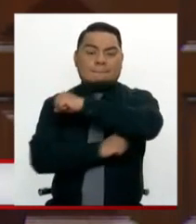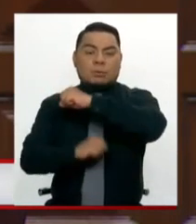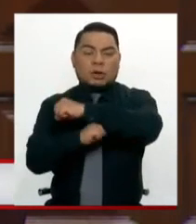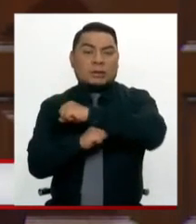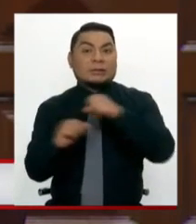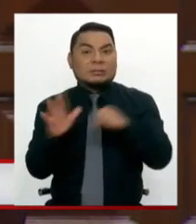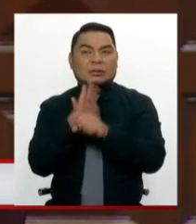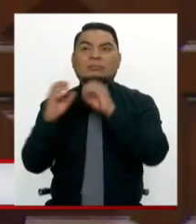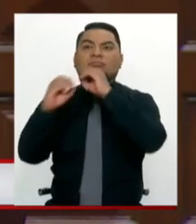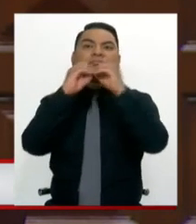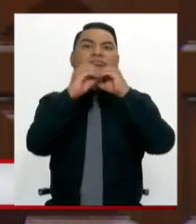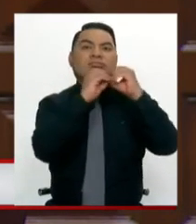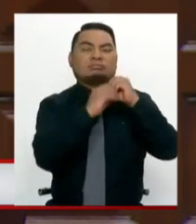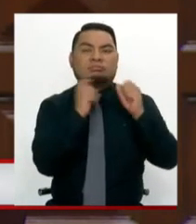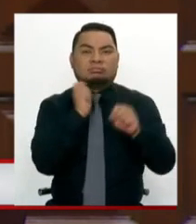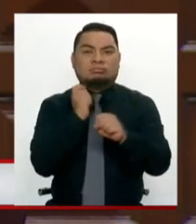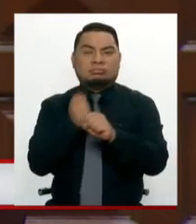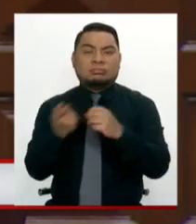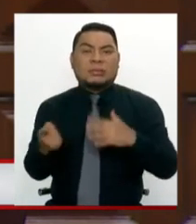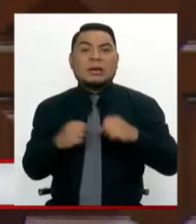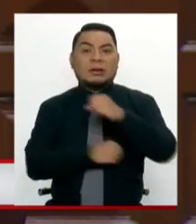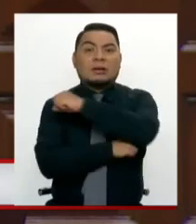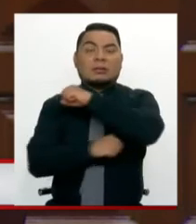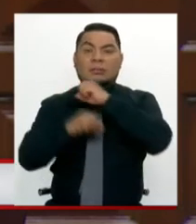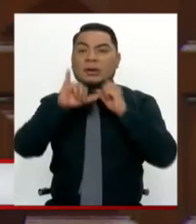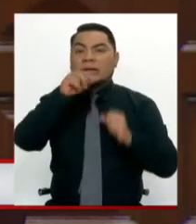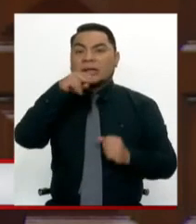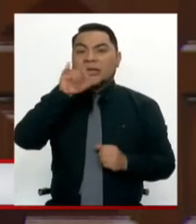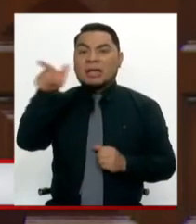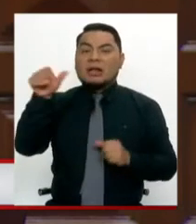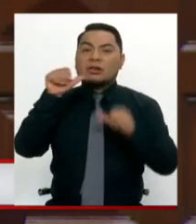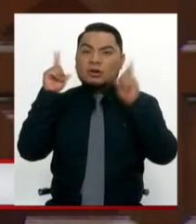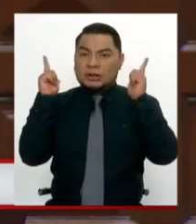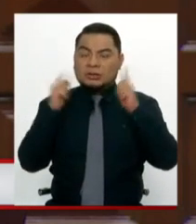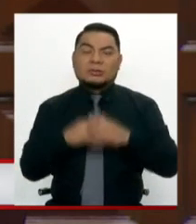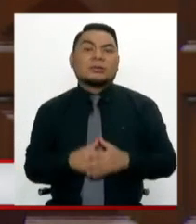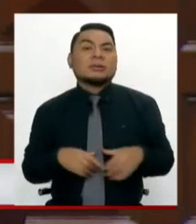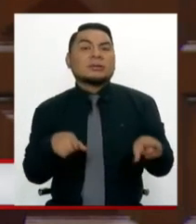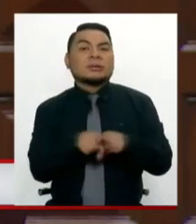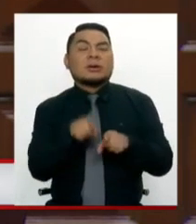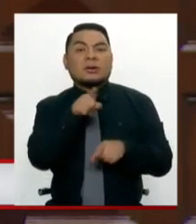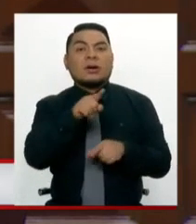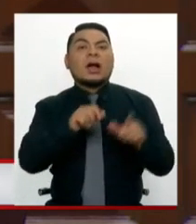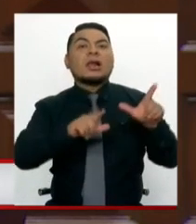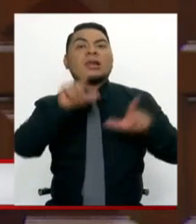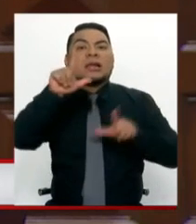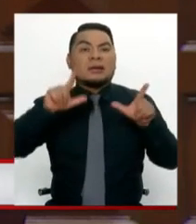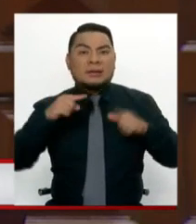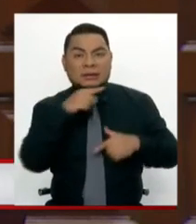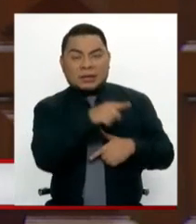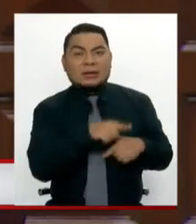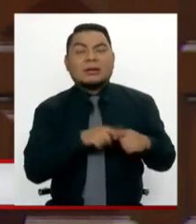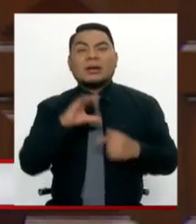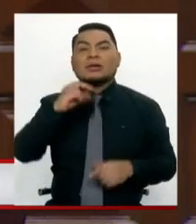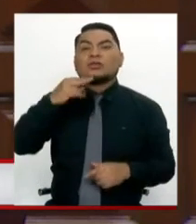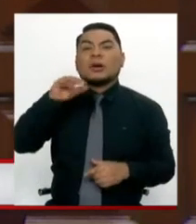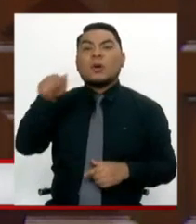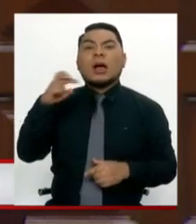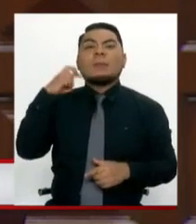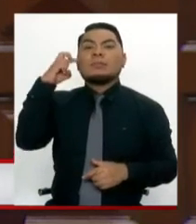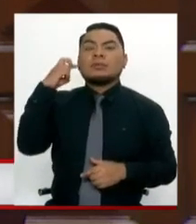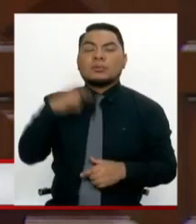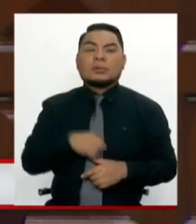total, donde se destaca el puente Yanay en Loreto, Punta Moreno en La Libertad, Choquehuanca en